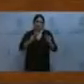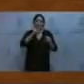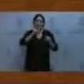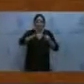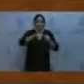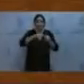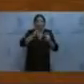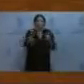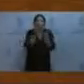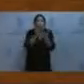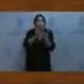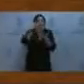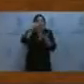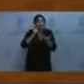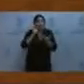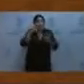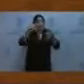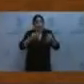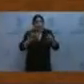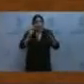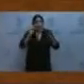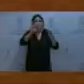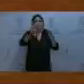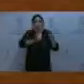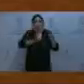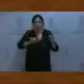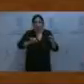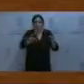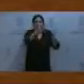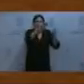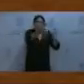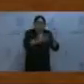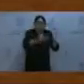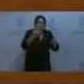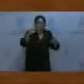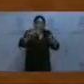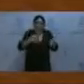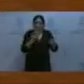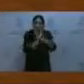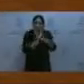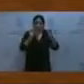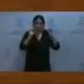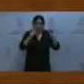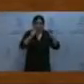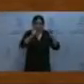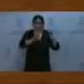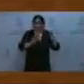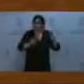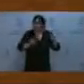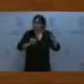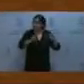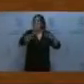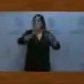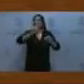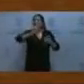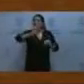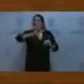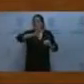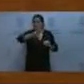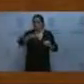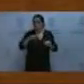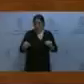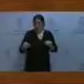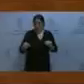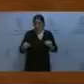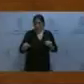si se dieron, señora consejera. Y yo creo que usted no puede afirmarme ni siquiera que se dieron. Pero voy a decir, 90.000 euros es mucho más de lo